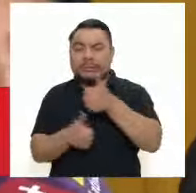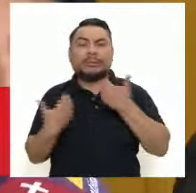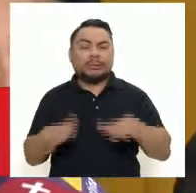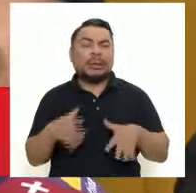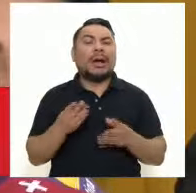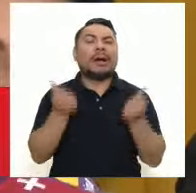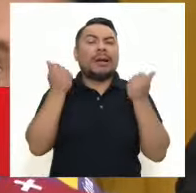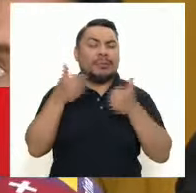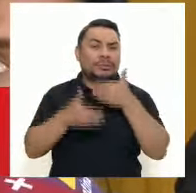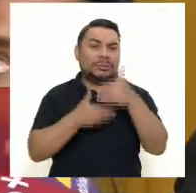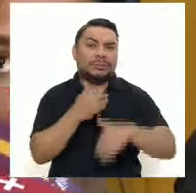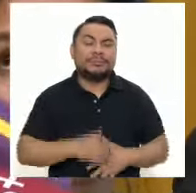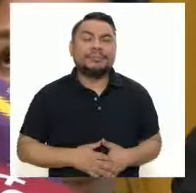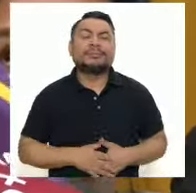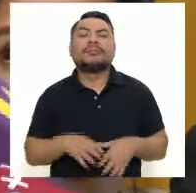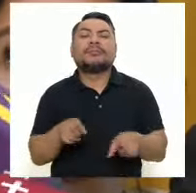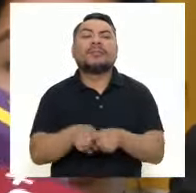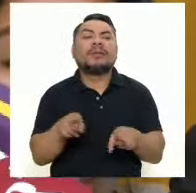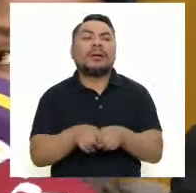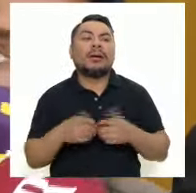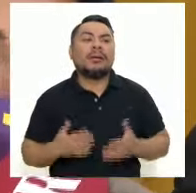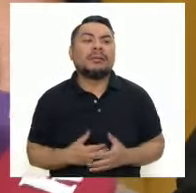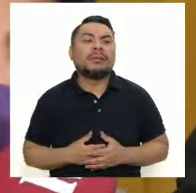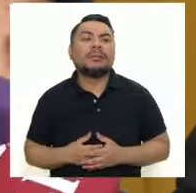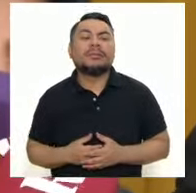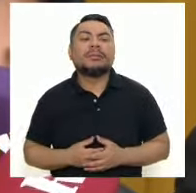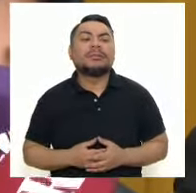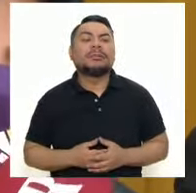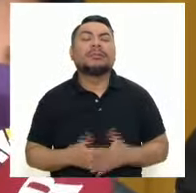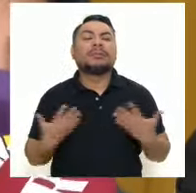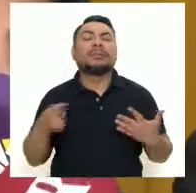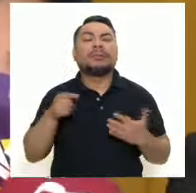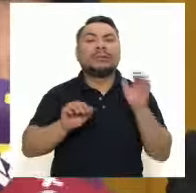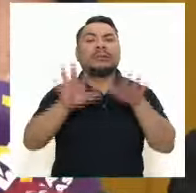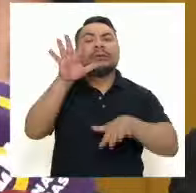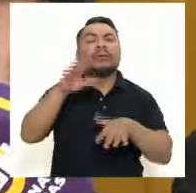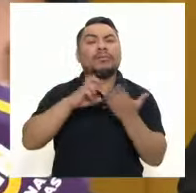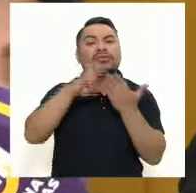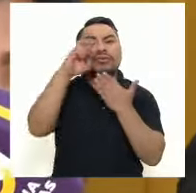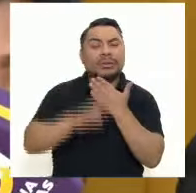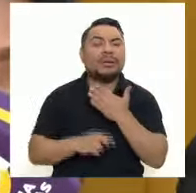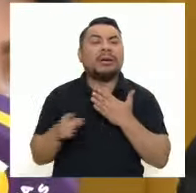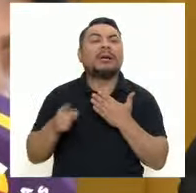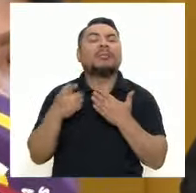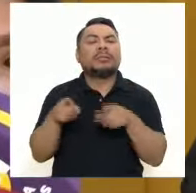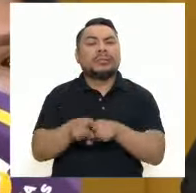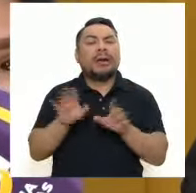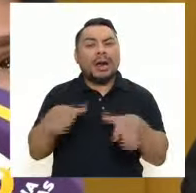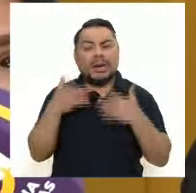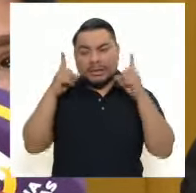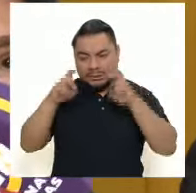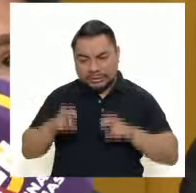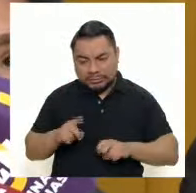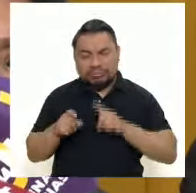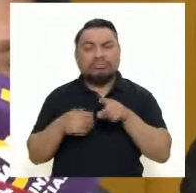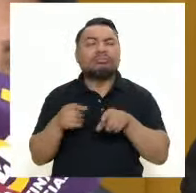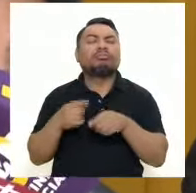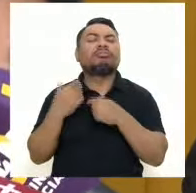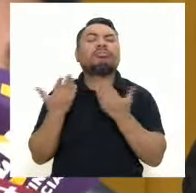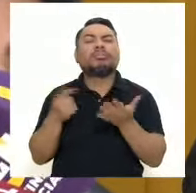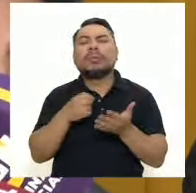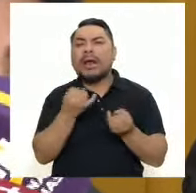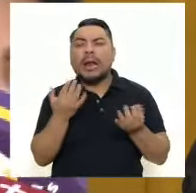inmediata en cuanto a la e a los 15 proyectos No los 15 proyectos de derogatorio también habría que revisarlo yo no creo que que tenga